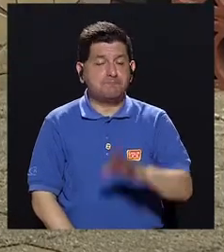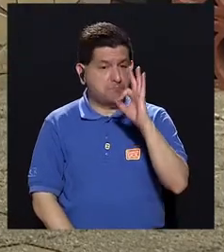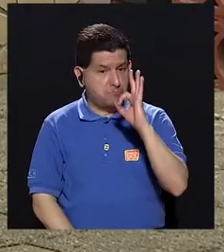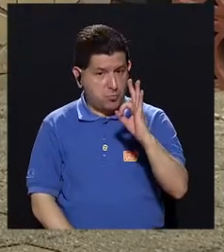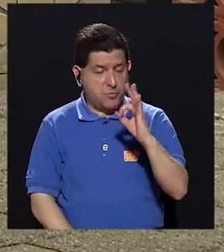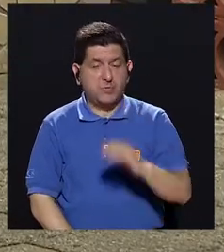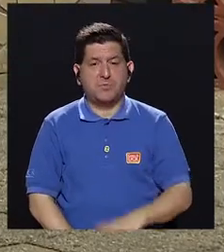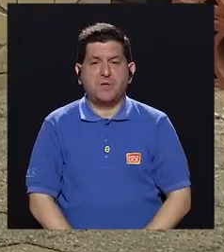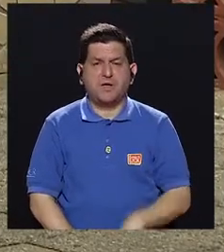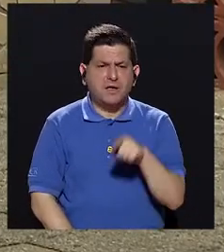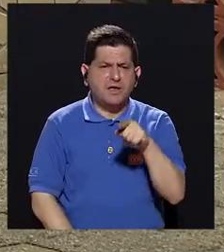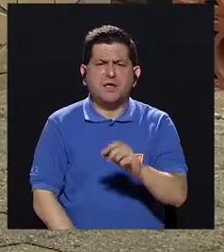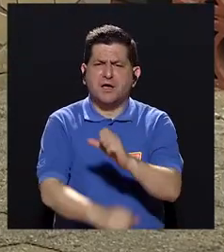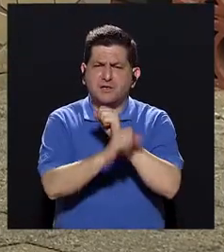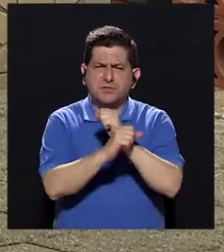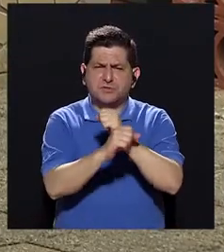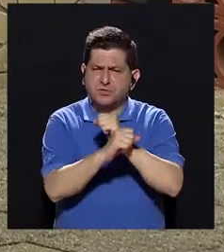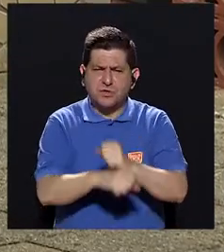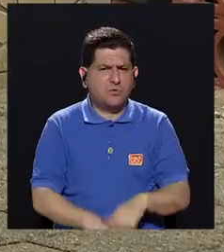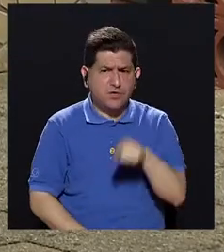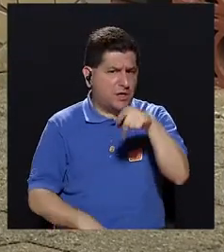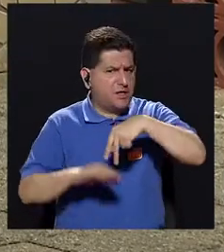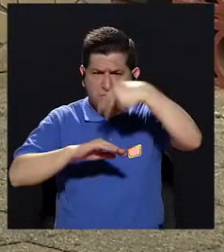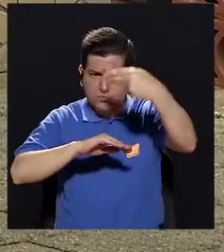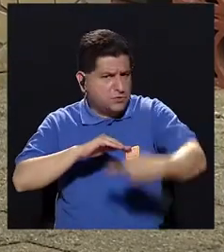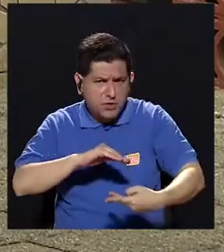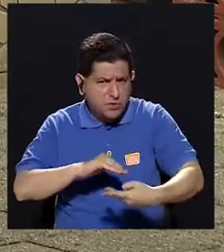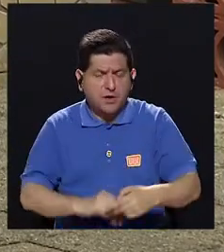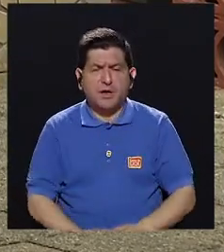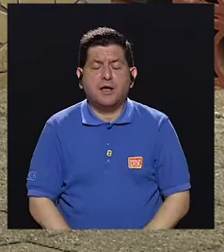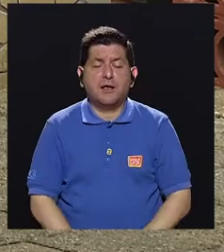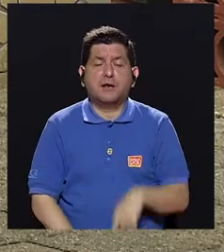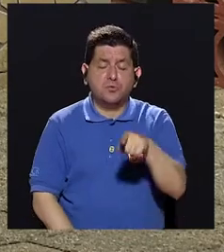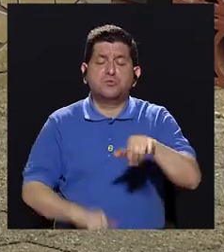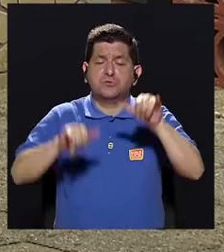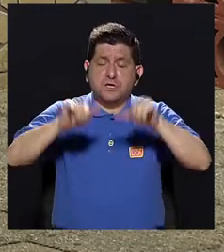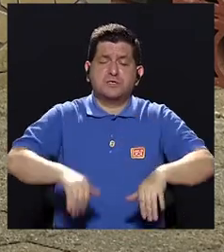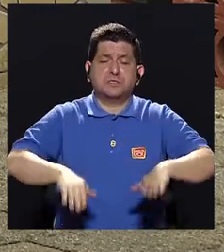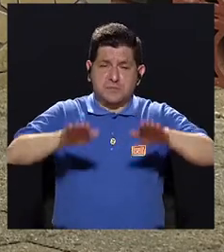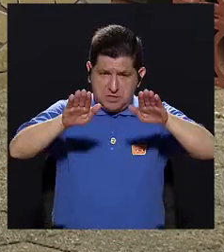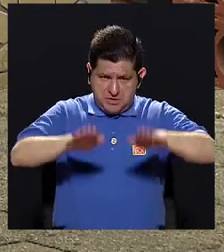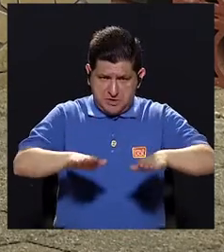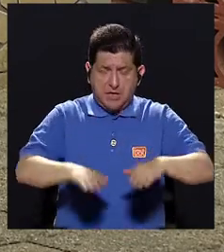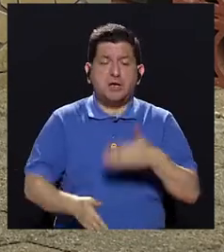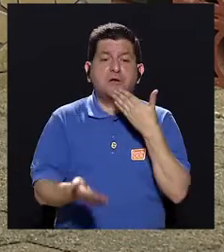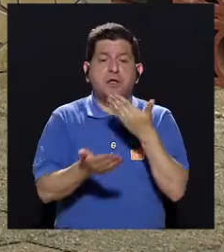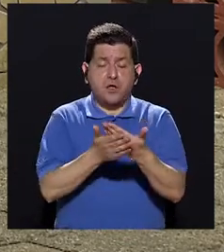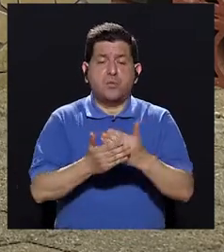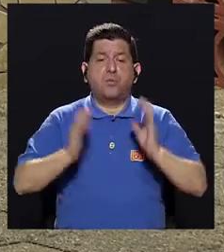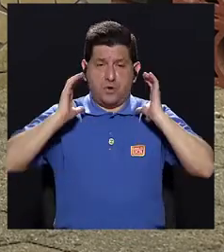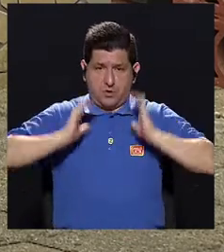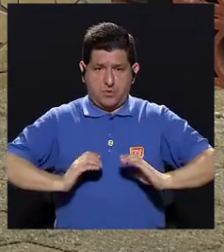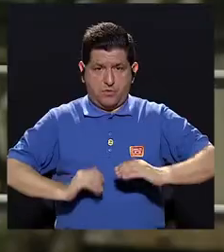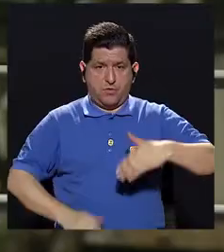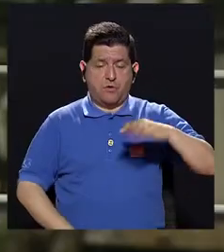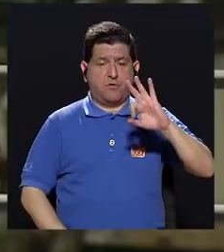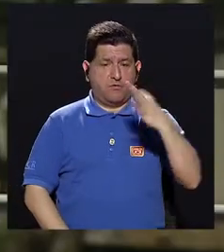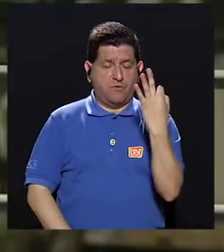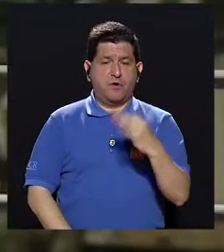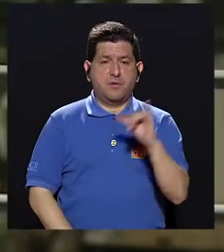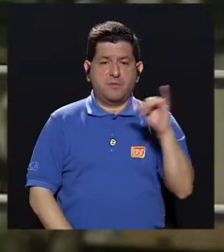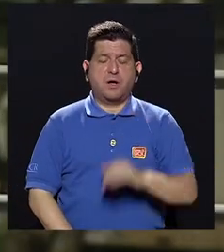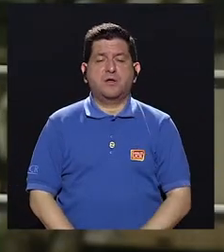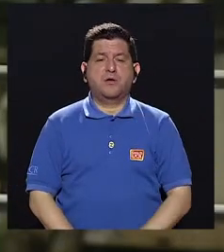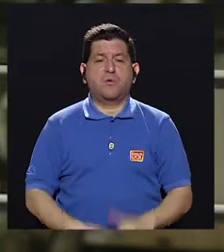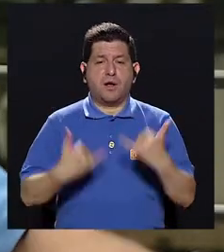la misma, ¿verdad? Y esto te da seguridad que no te vas a caer. Más que todo, y tenés estabilidad adultos, y mayores. También lo importante es una buena postura. El otro ejercicio que puedes hacer,